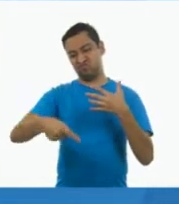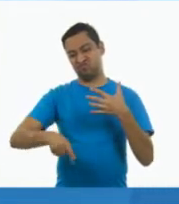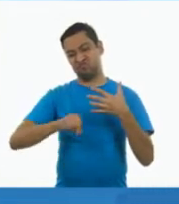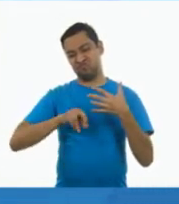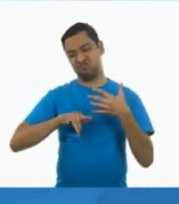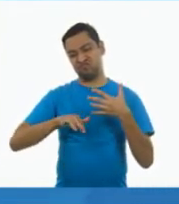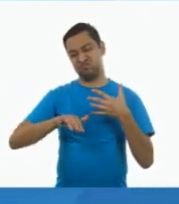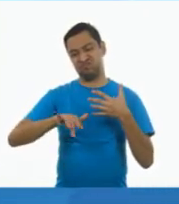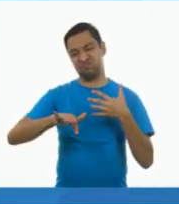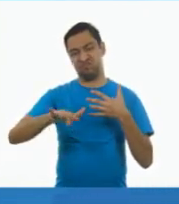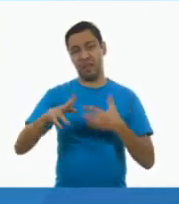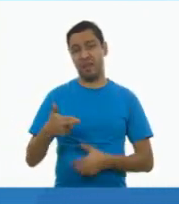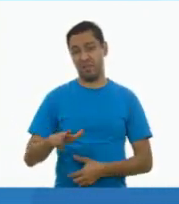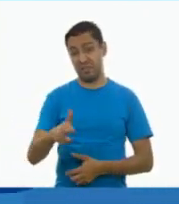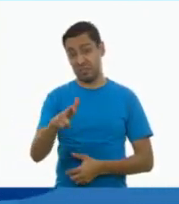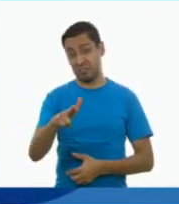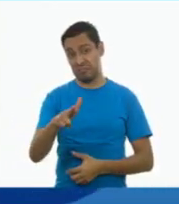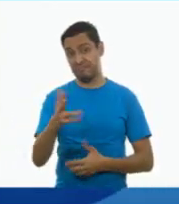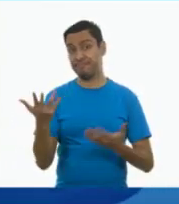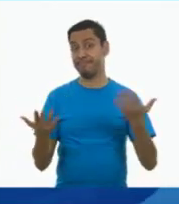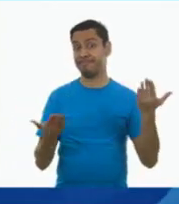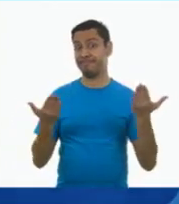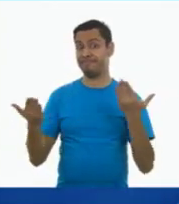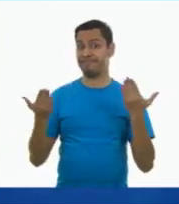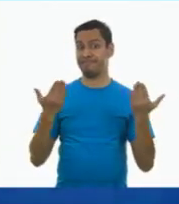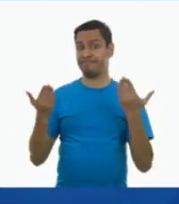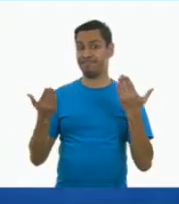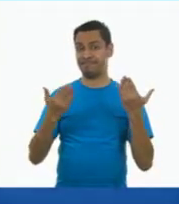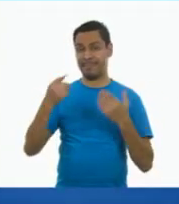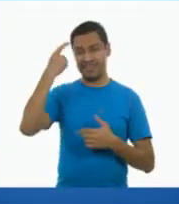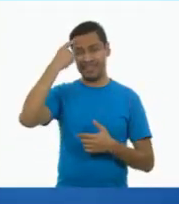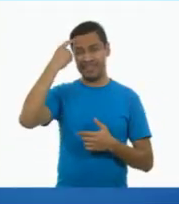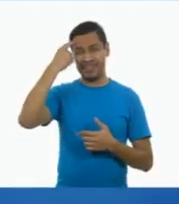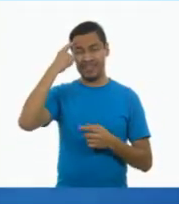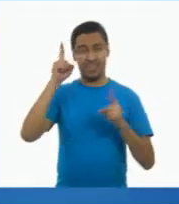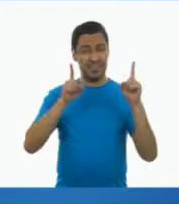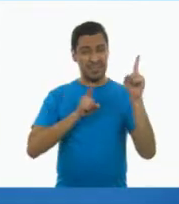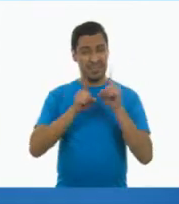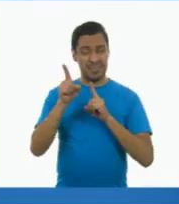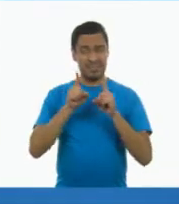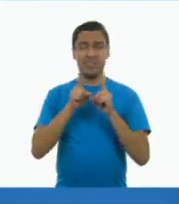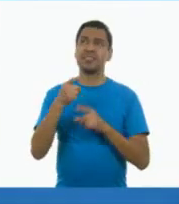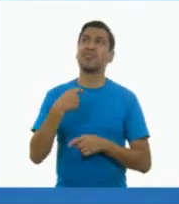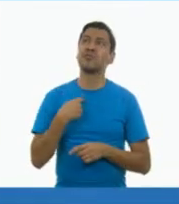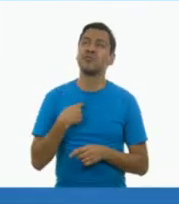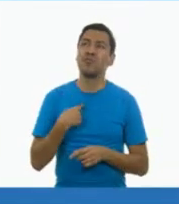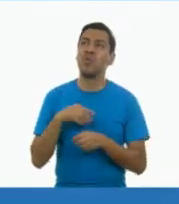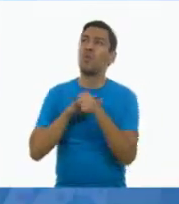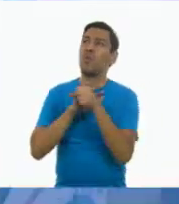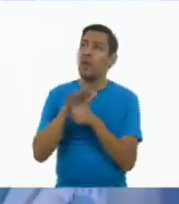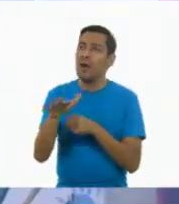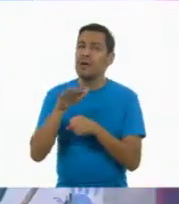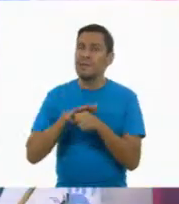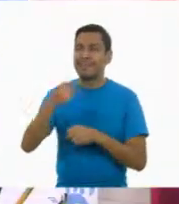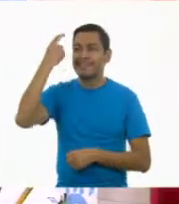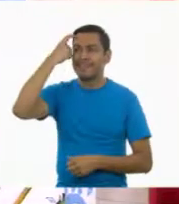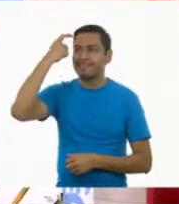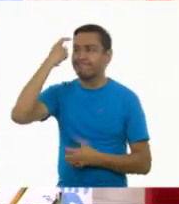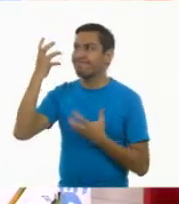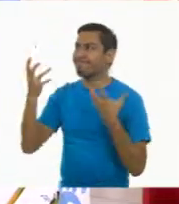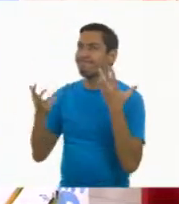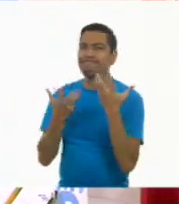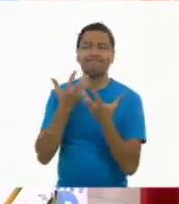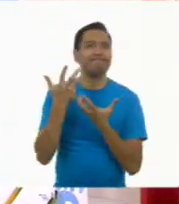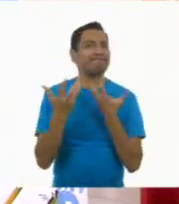Piensen. A ver. Ay, qué difícil situación. Pero si tuviera que elegir alguna, yo